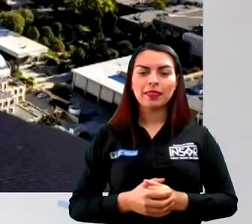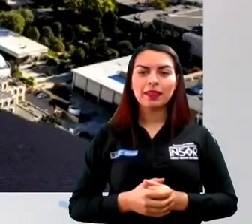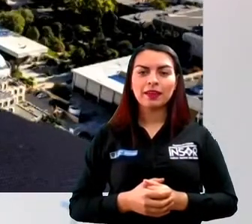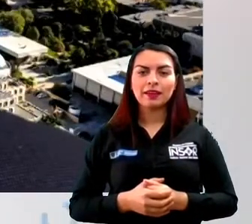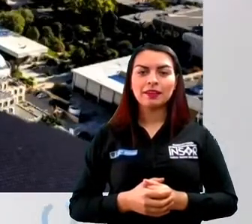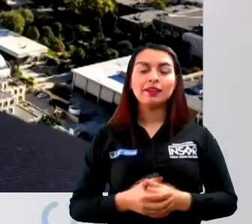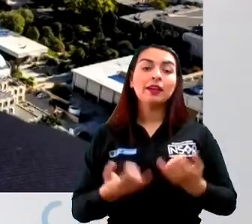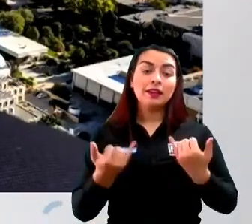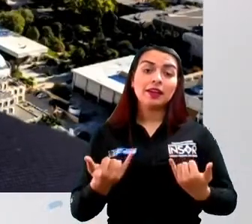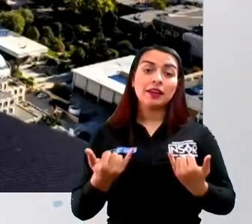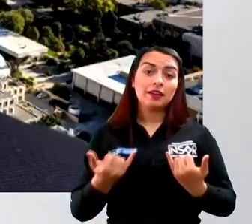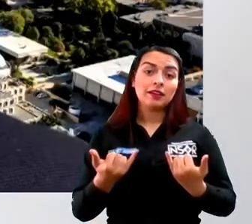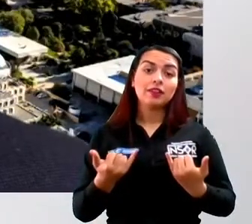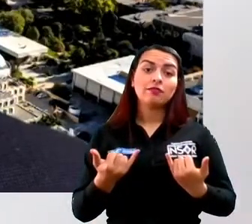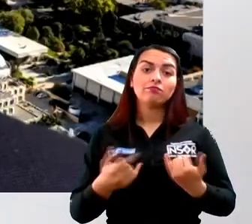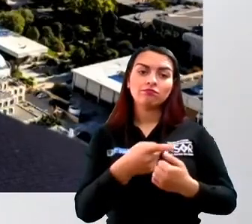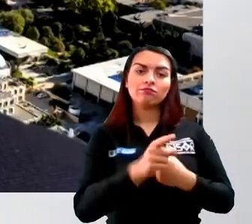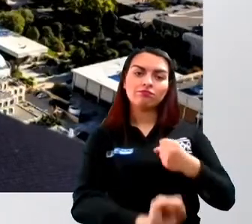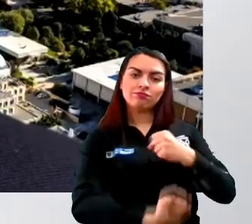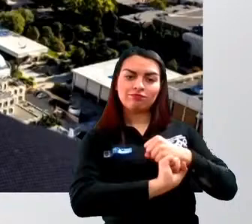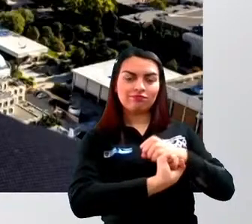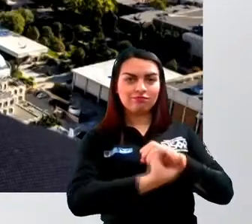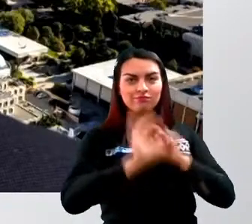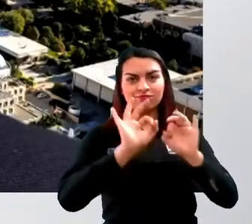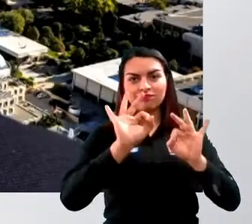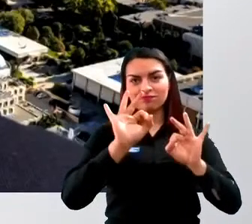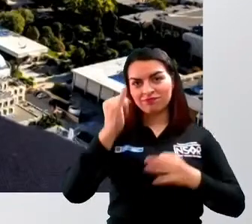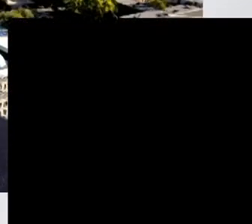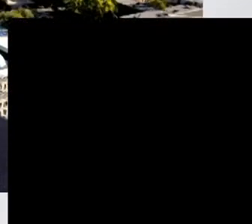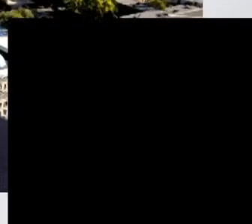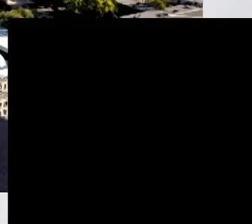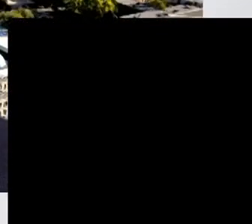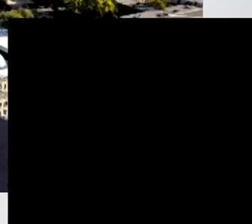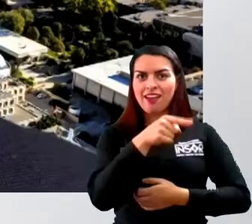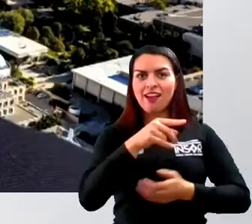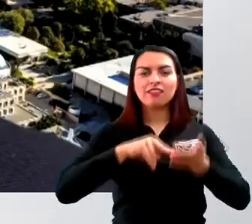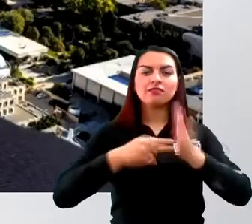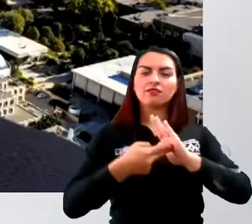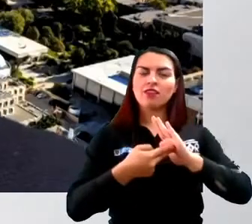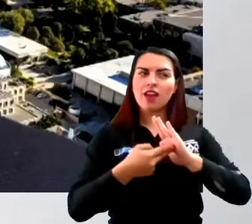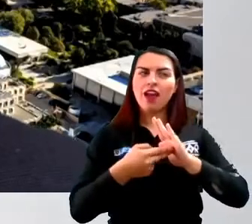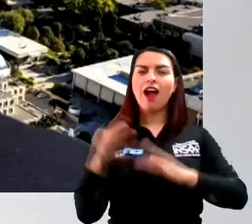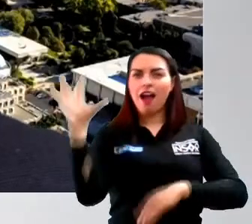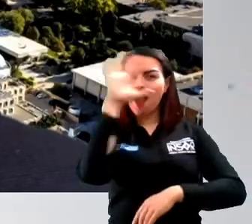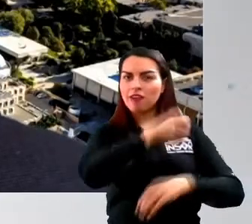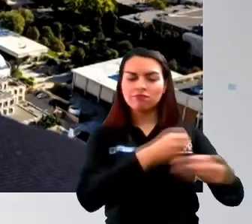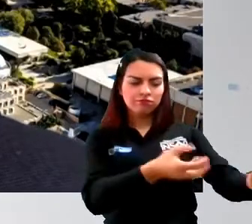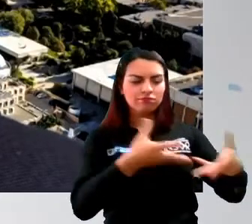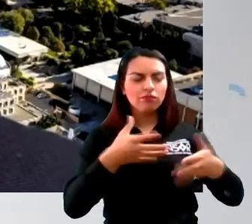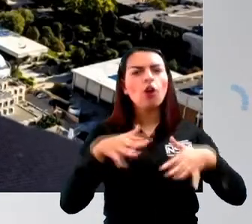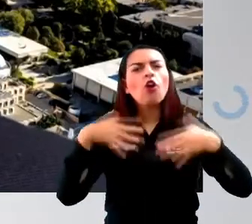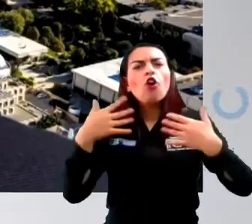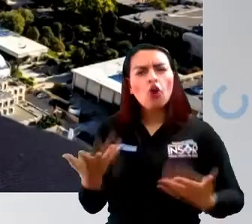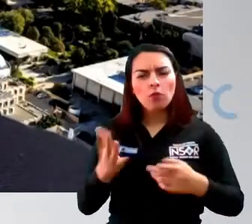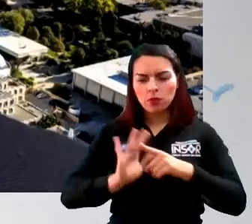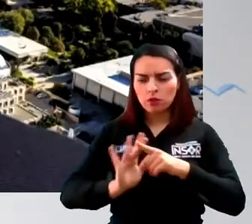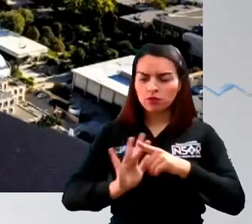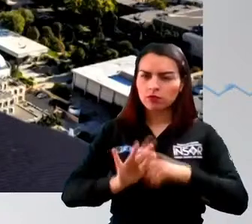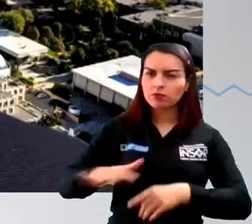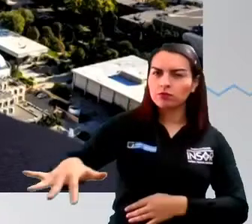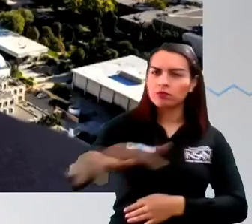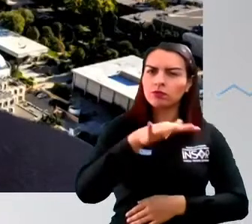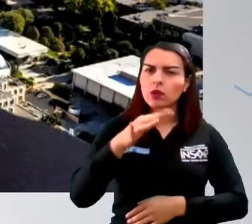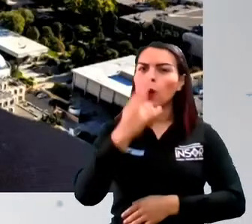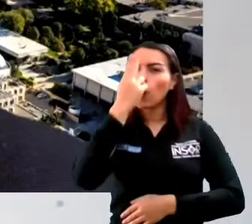Estas son unas grandes ideas para cómo ustedes pueden generar un comportamiento, un compromiso comportamental en sus